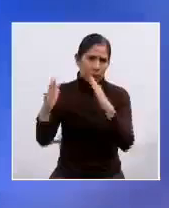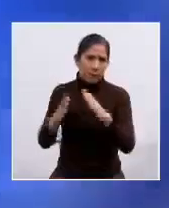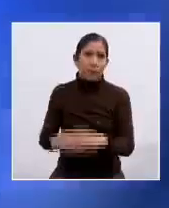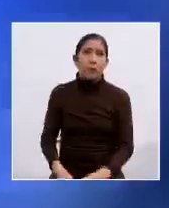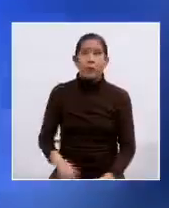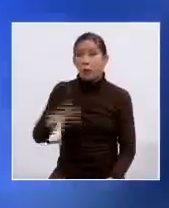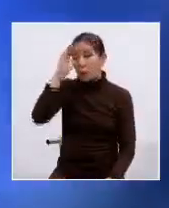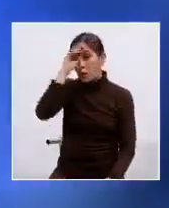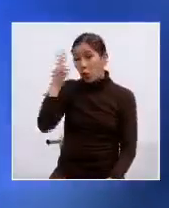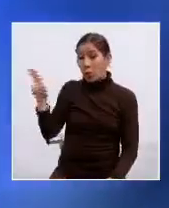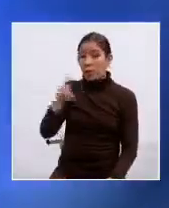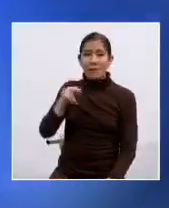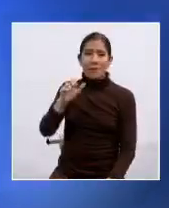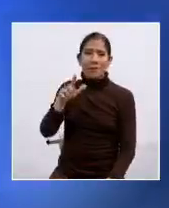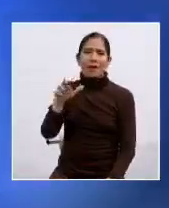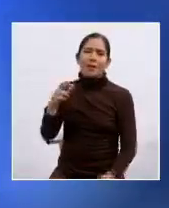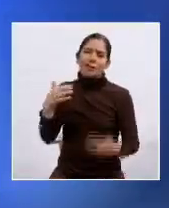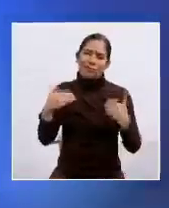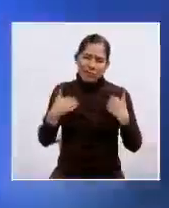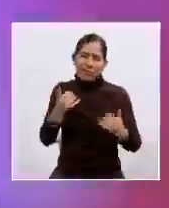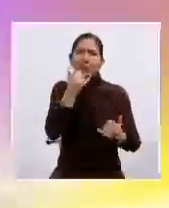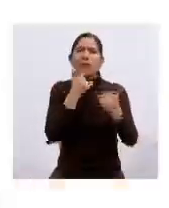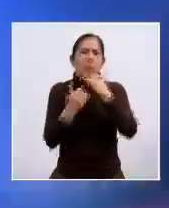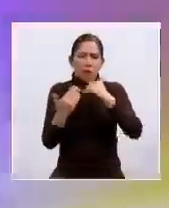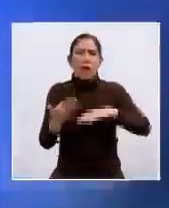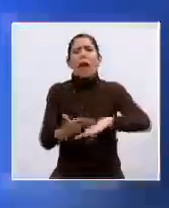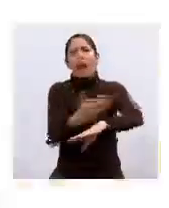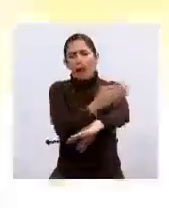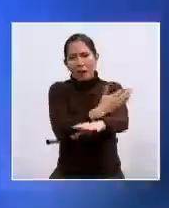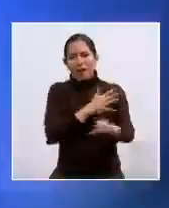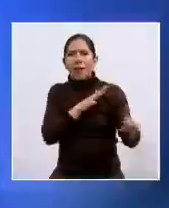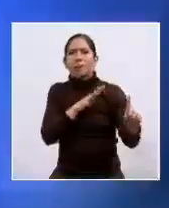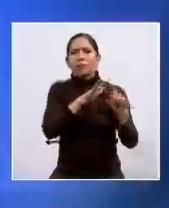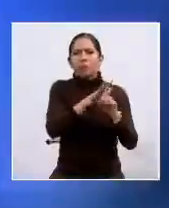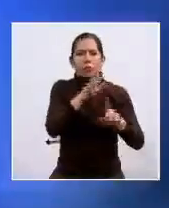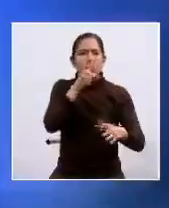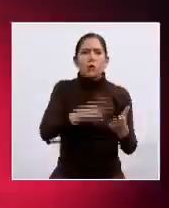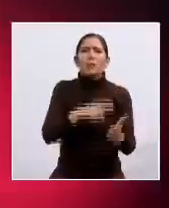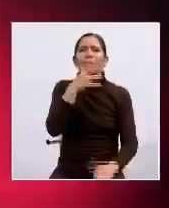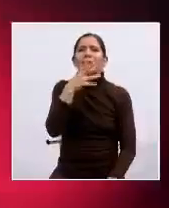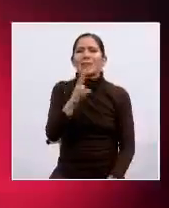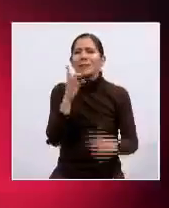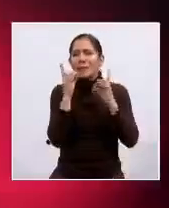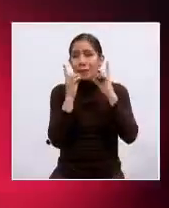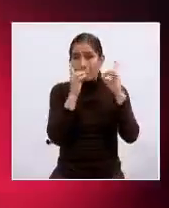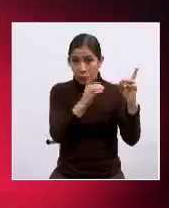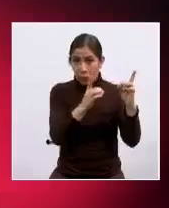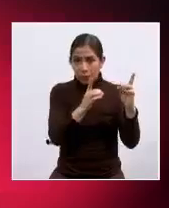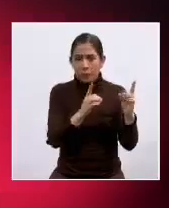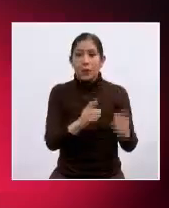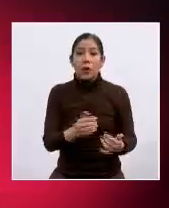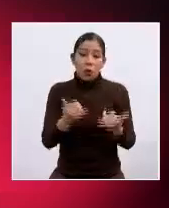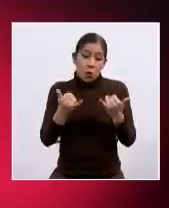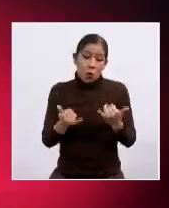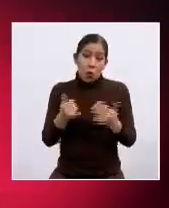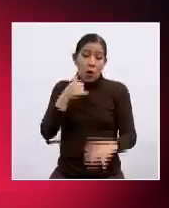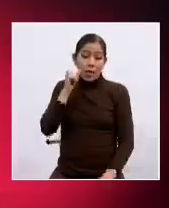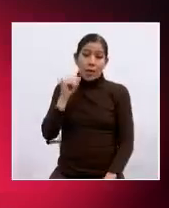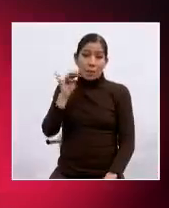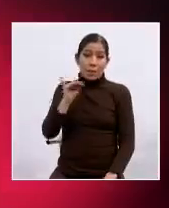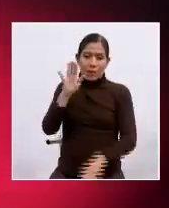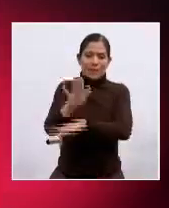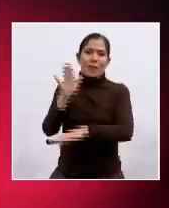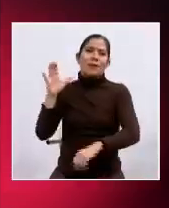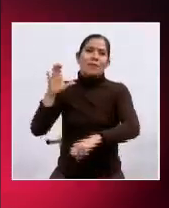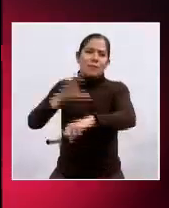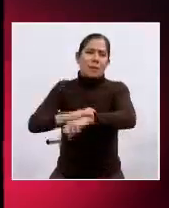Nayar arrastra antecedentes penales por agresión, las cuales datan del año 2017. Fue aprehendido la tarde de este miércoles,